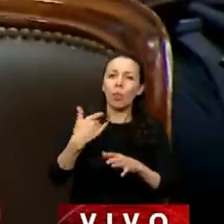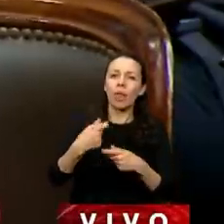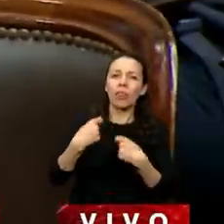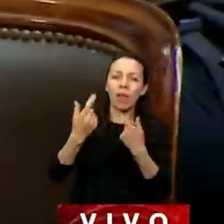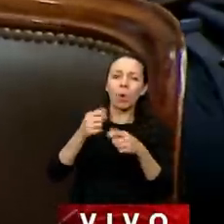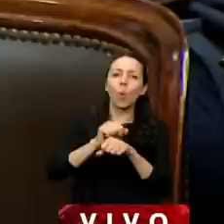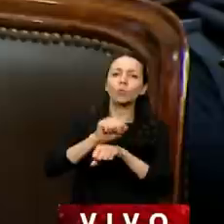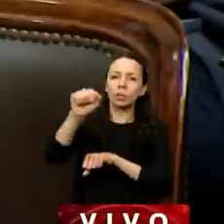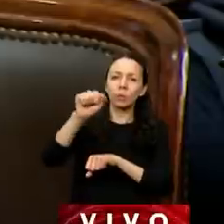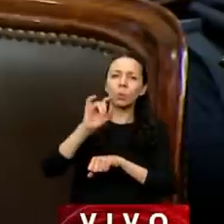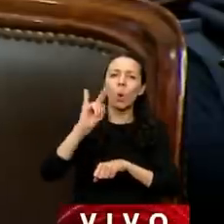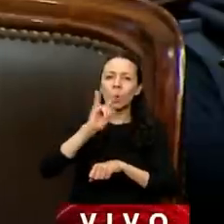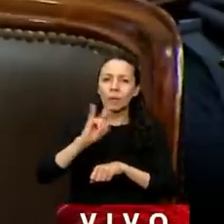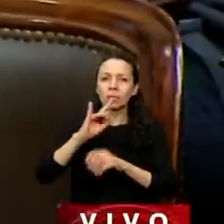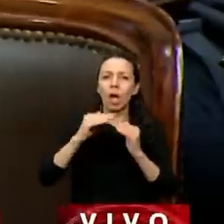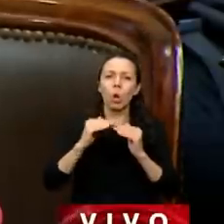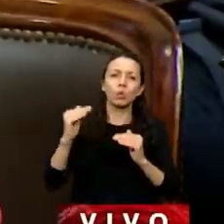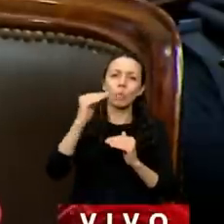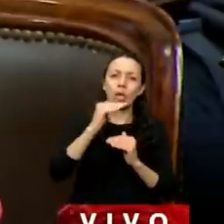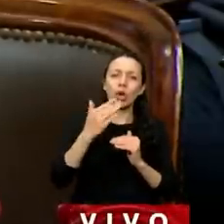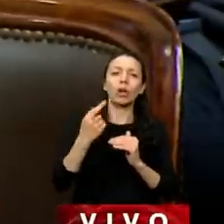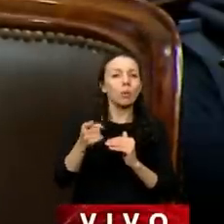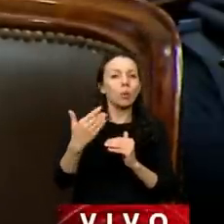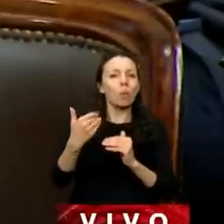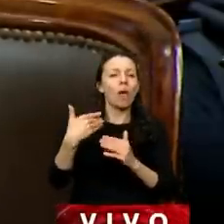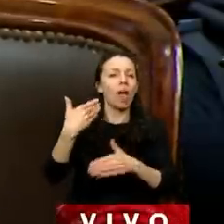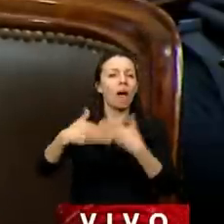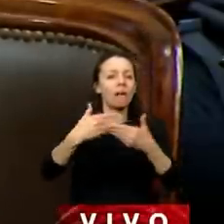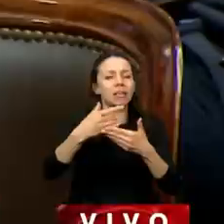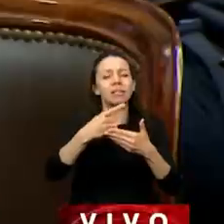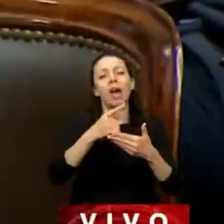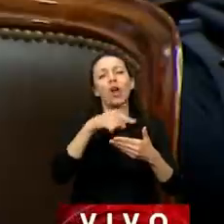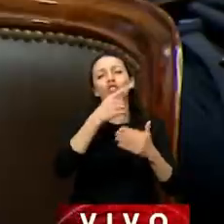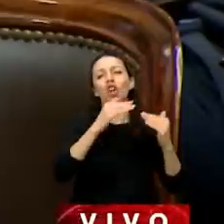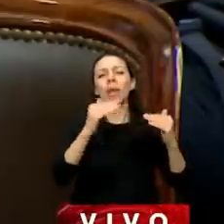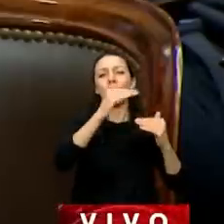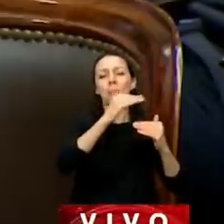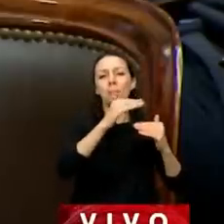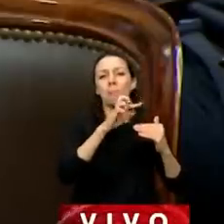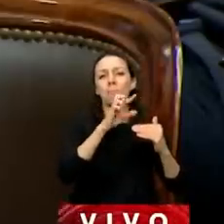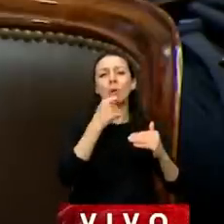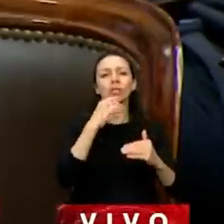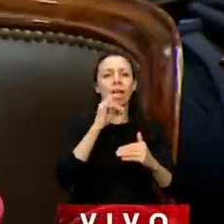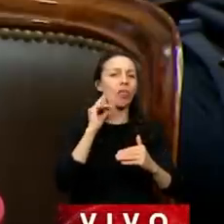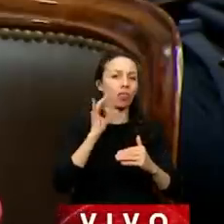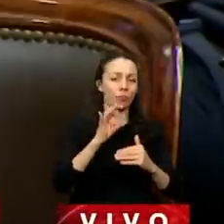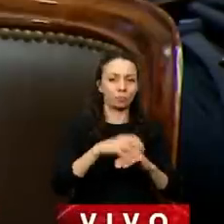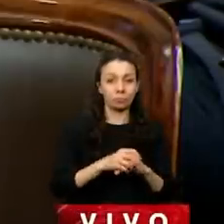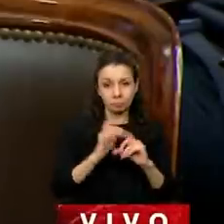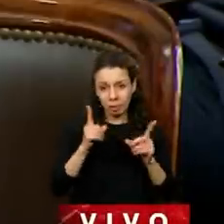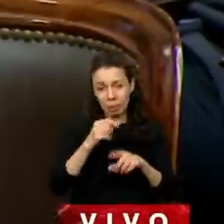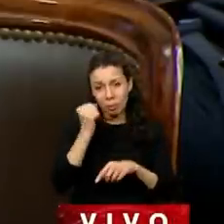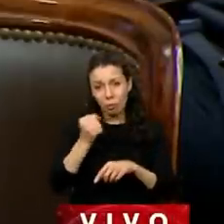de grado y poder también avanzar así en el posgrado. Como último planteo, creíamos importante discutir el monto